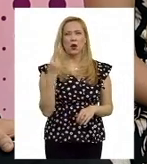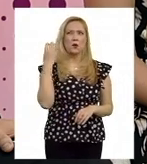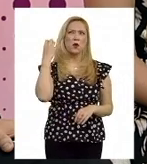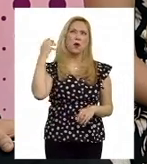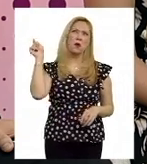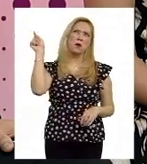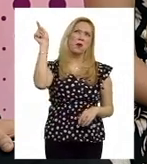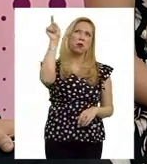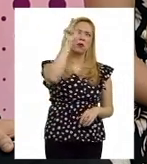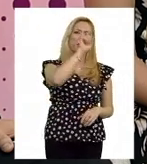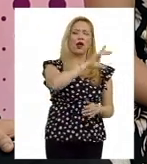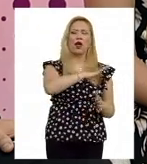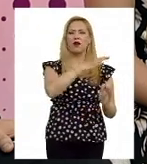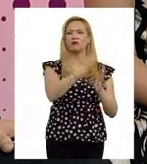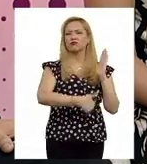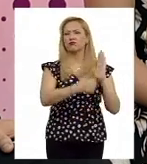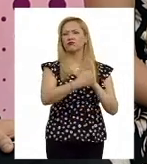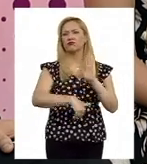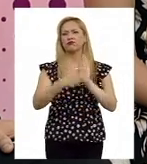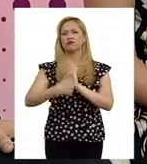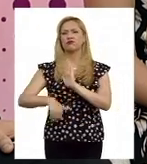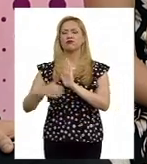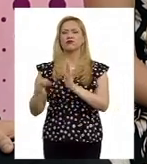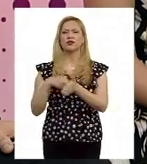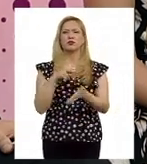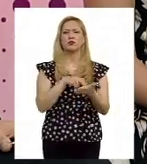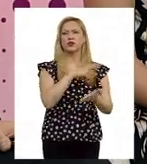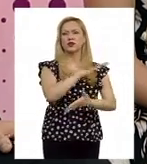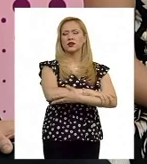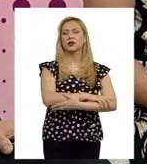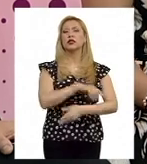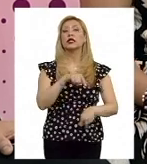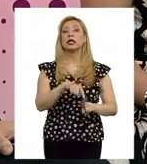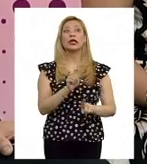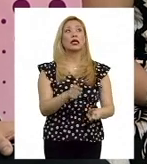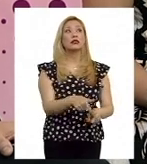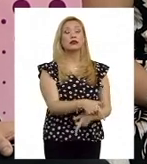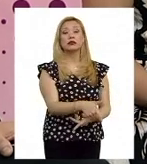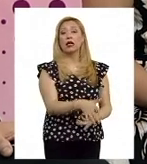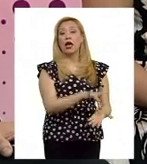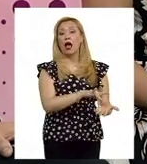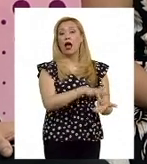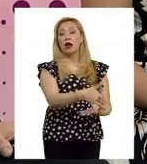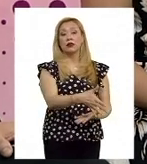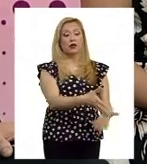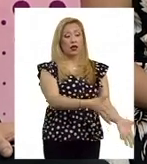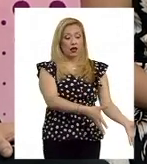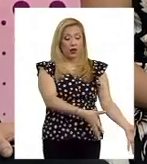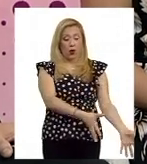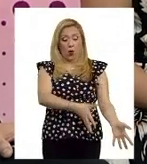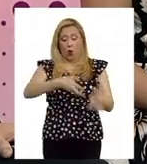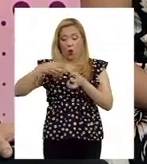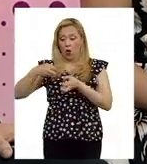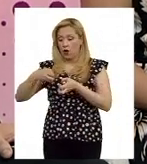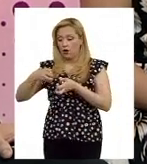varios documentos, y esos bienes de capital son los que nos permiten